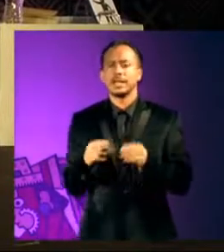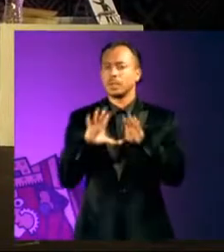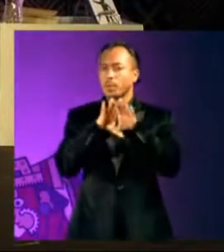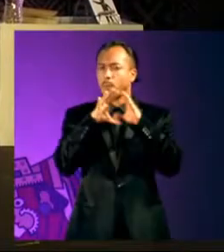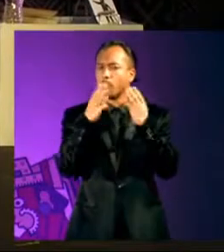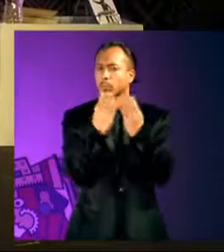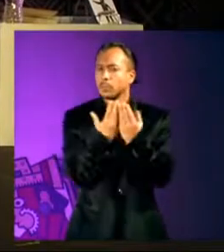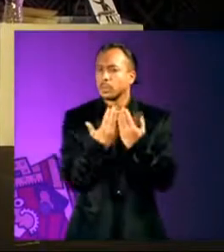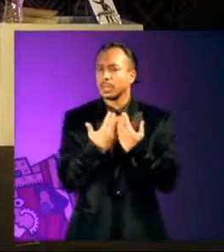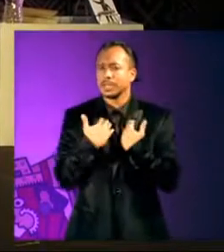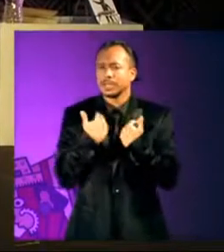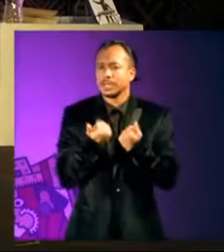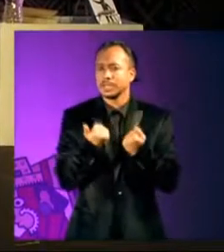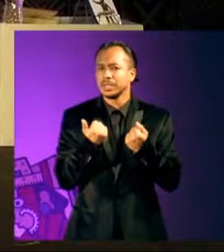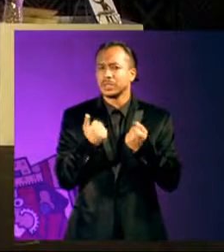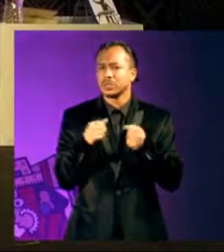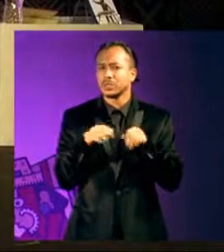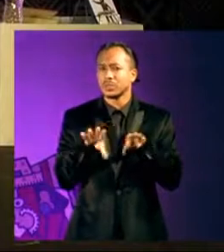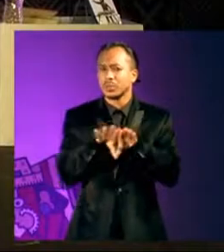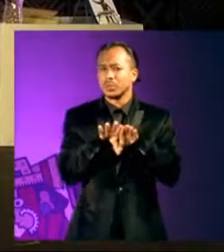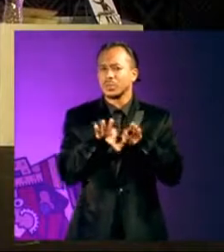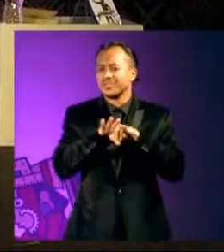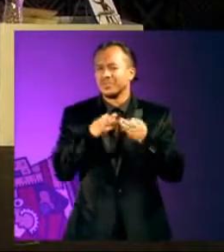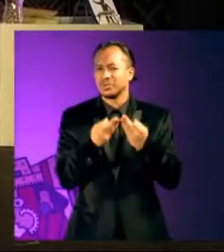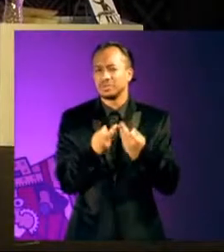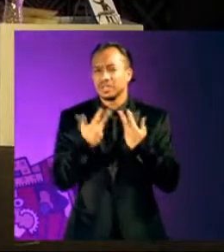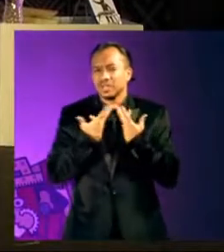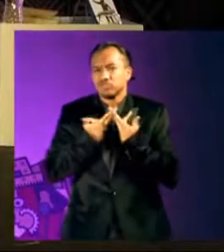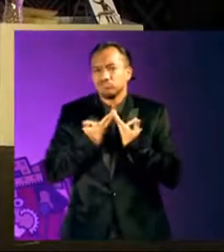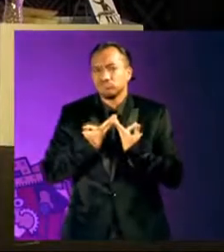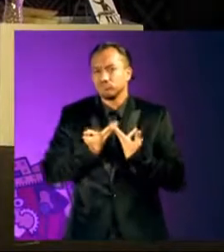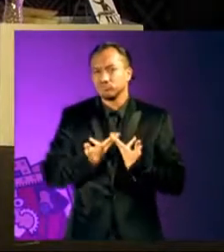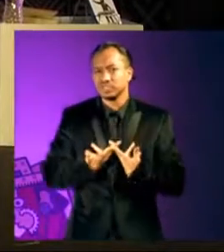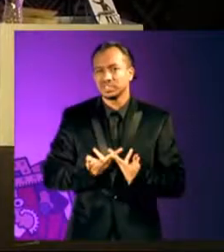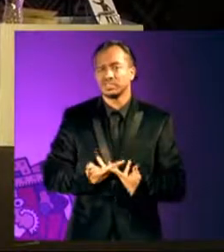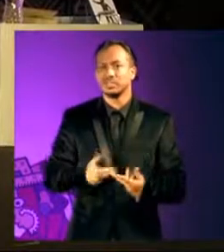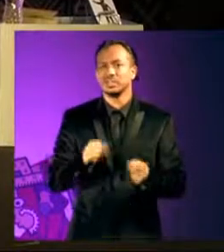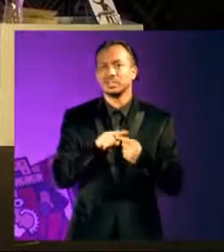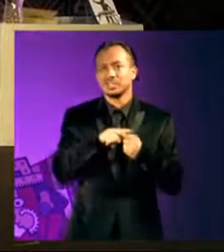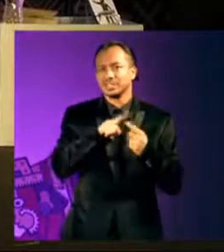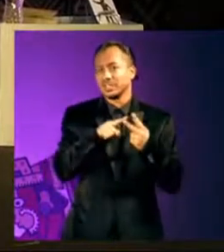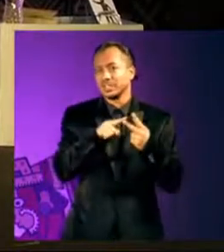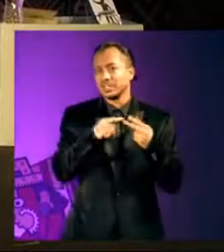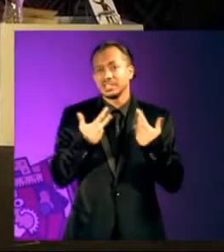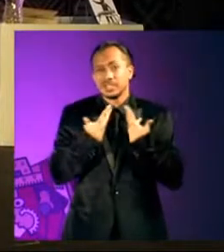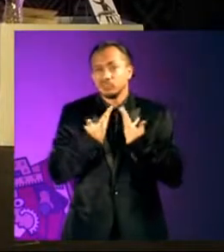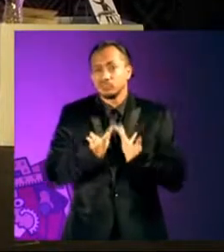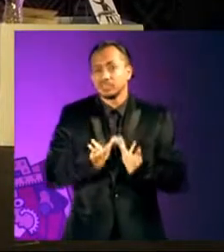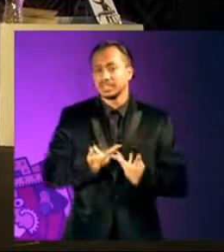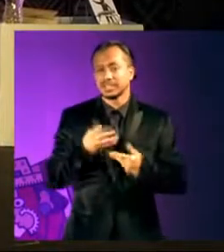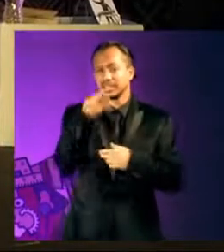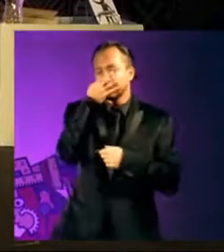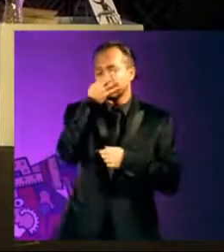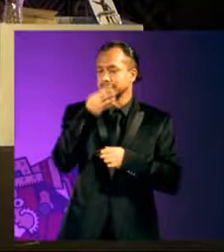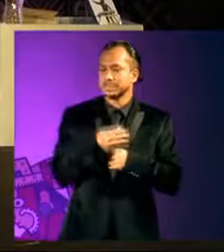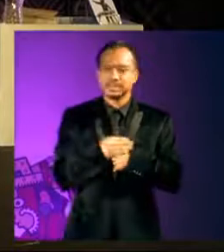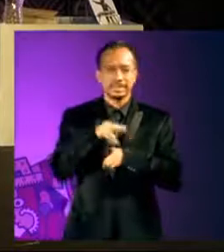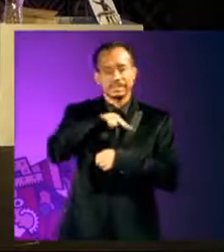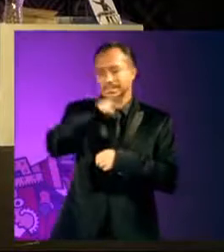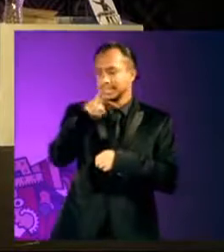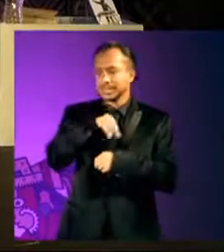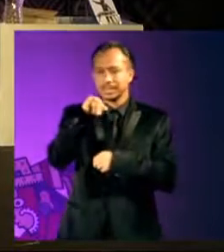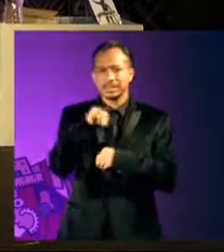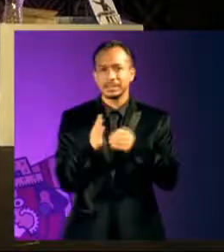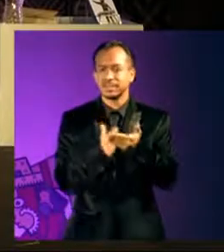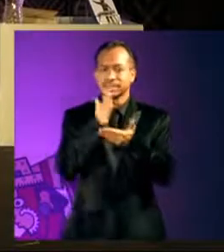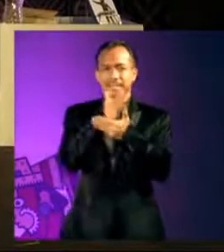esa decepción esa decepción del proveedor esa decepción del exitoso esa decepción que nadie llega no y tratando de